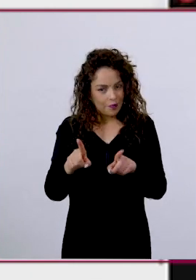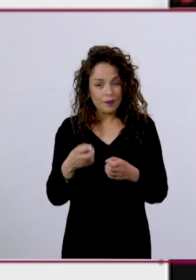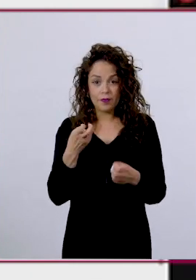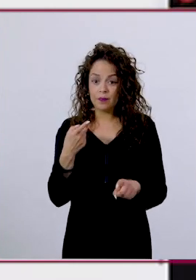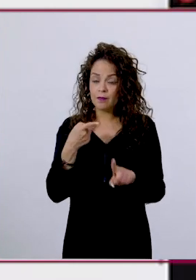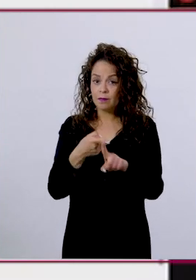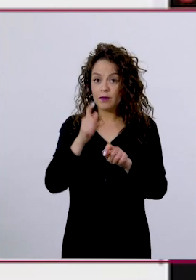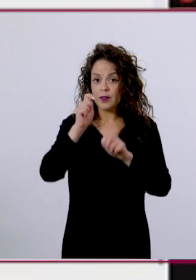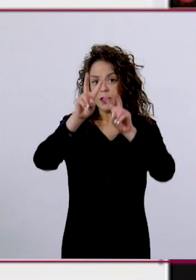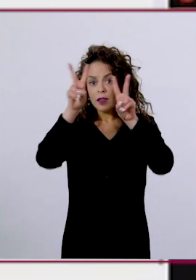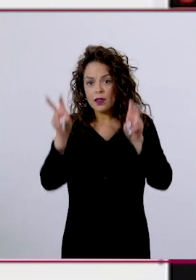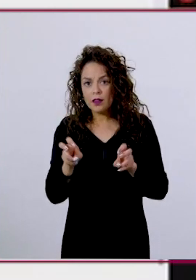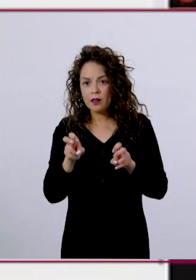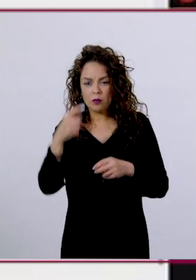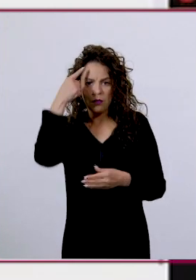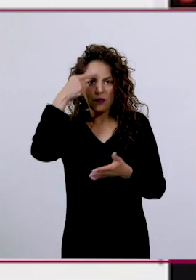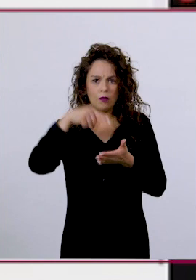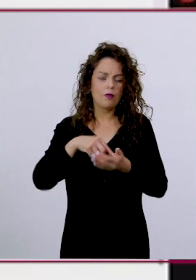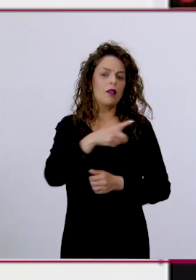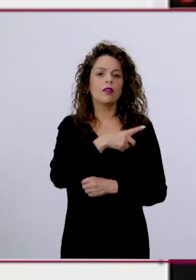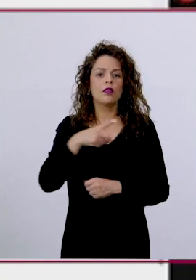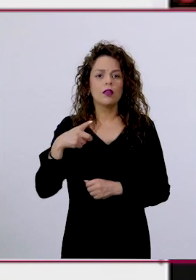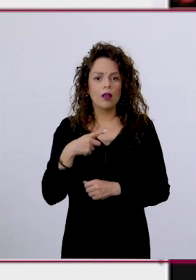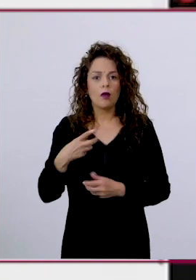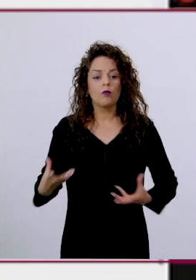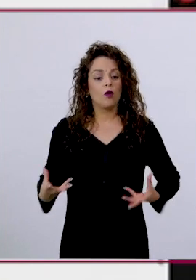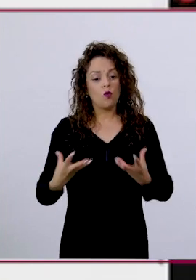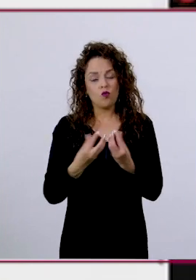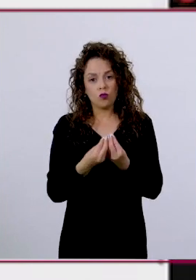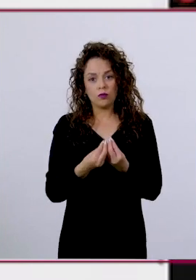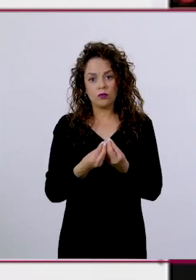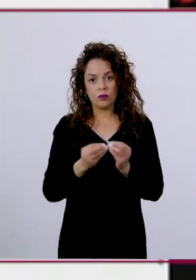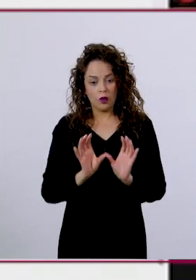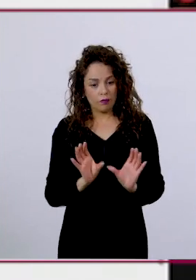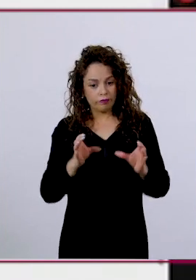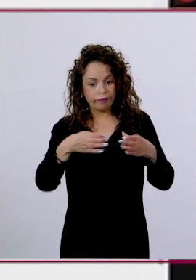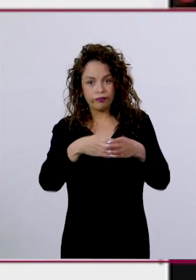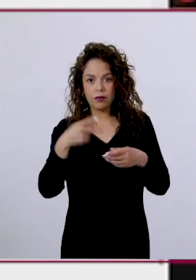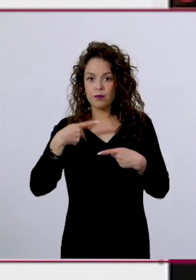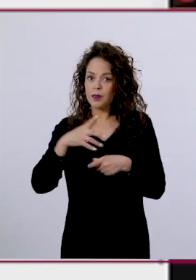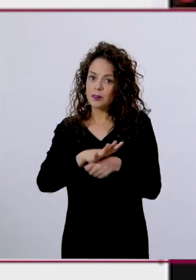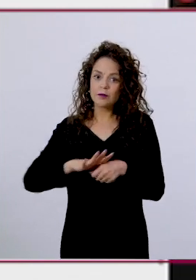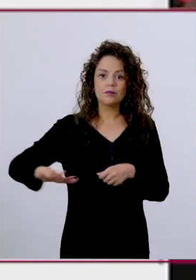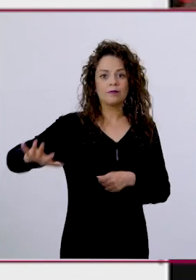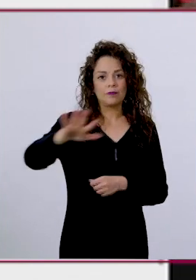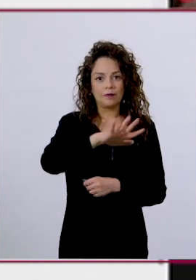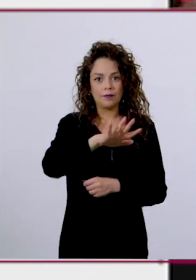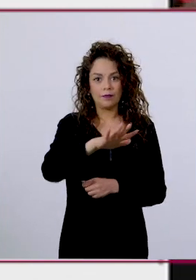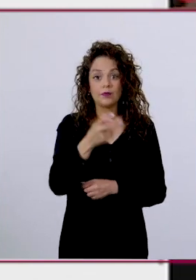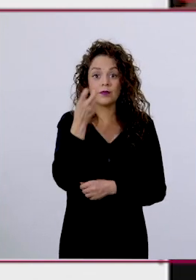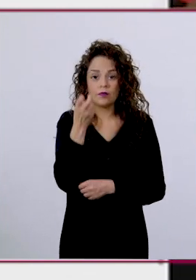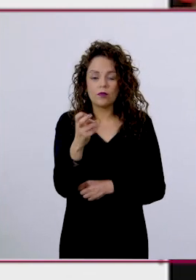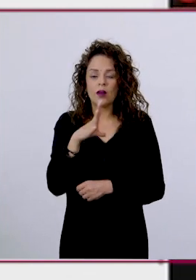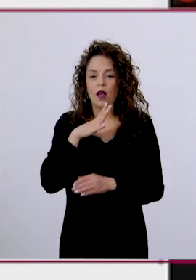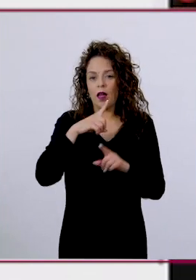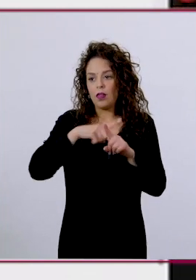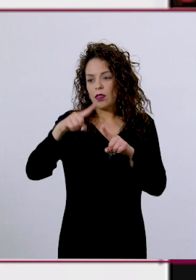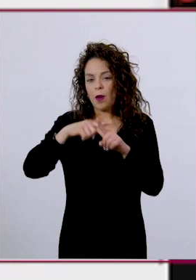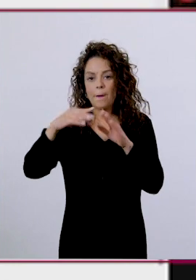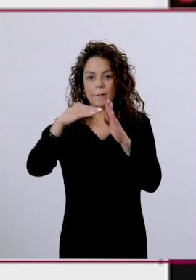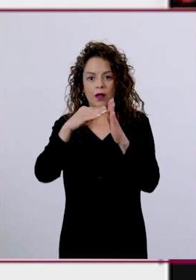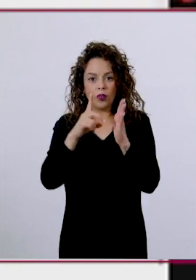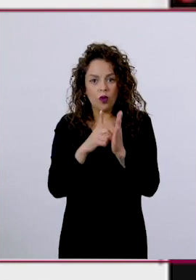de por qué creemos que hay que trabajar con el pueblo, junto al pueblo, y entonces para eso metodologías de